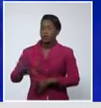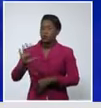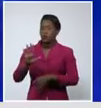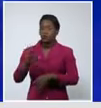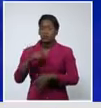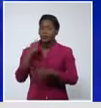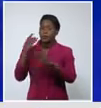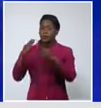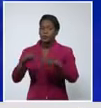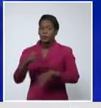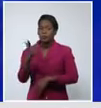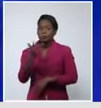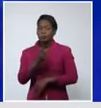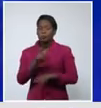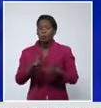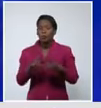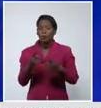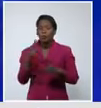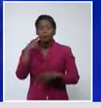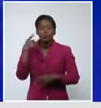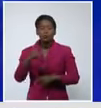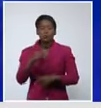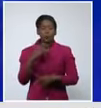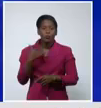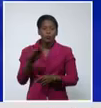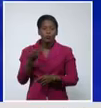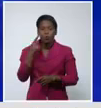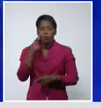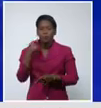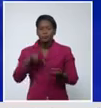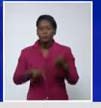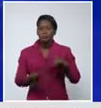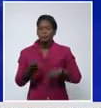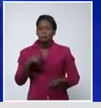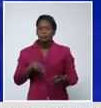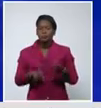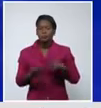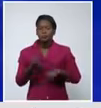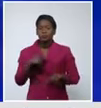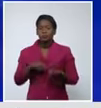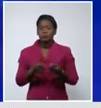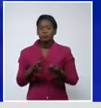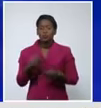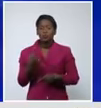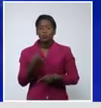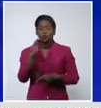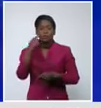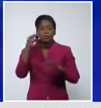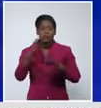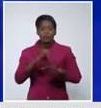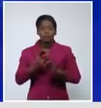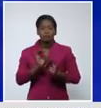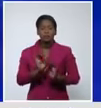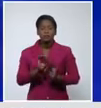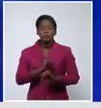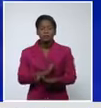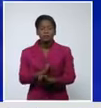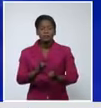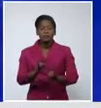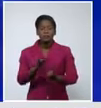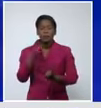sí, realmente hasta que no se alcance, como siempre hemos dicho, un por ciento de cobertura importante